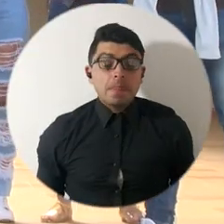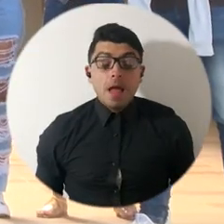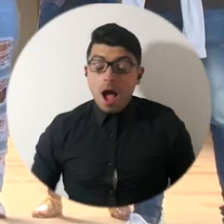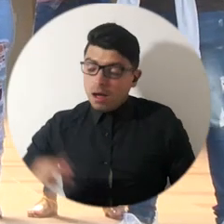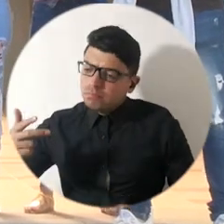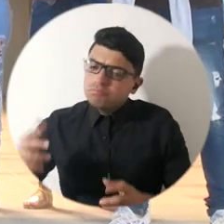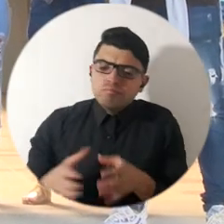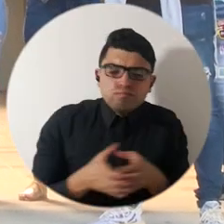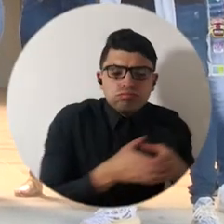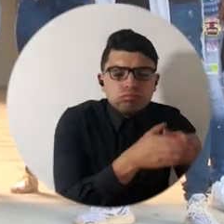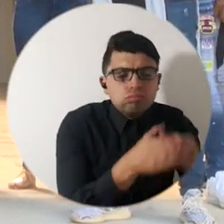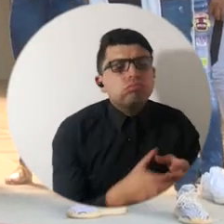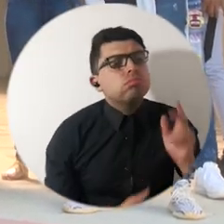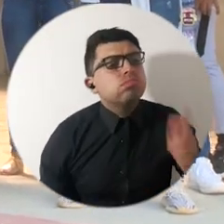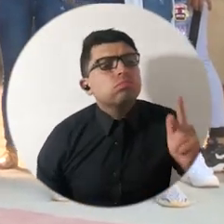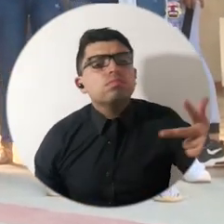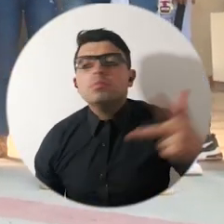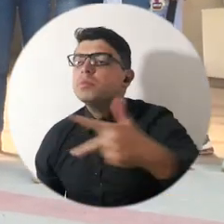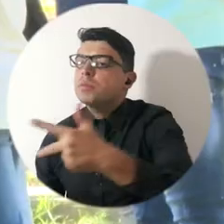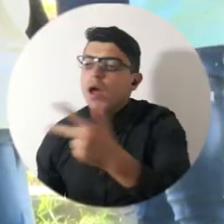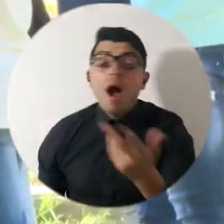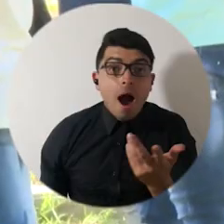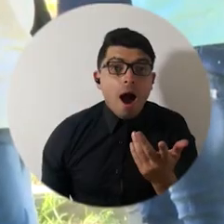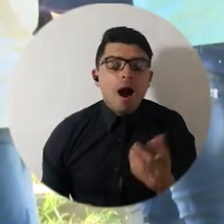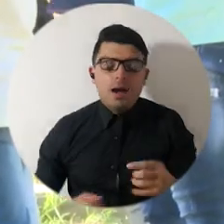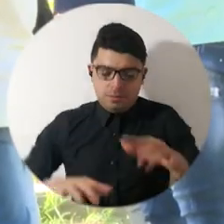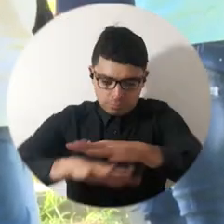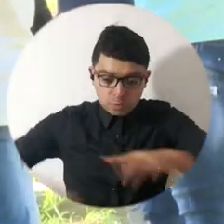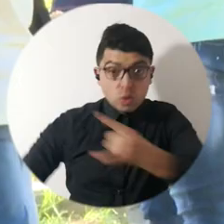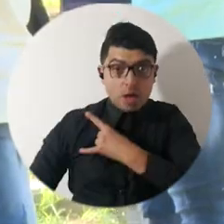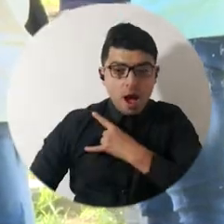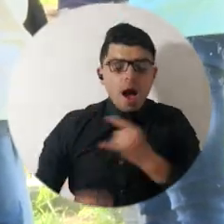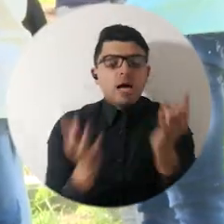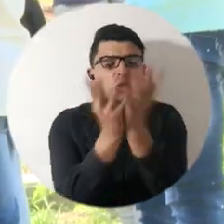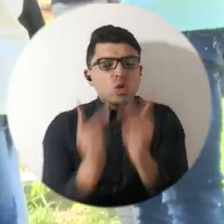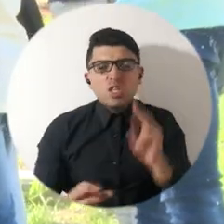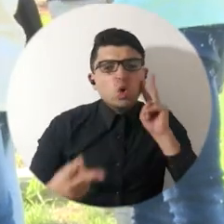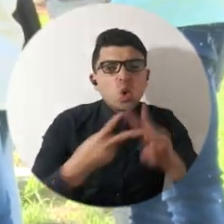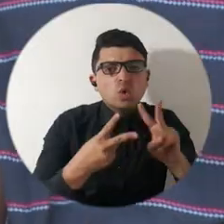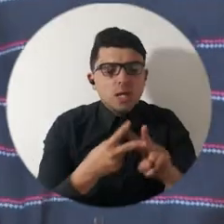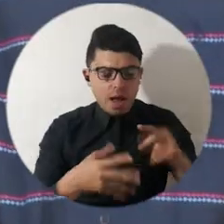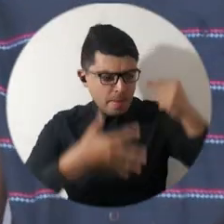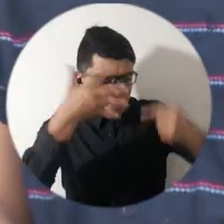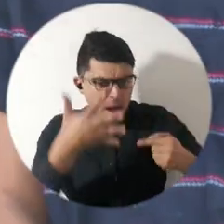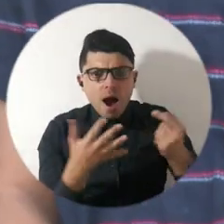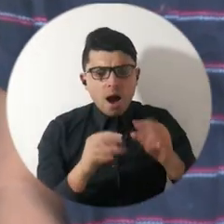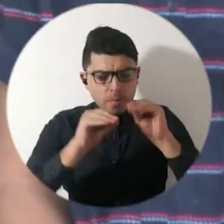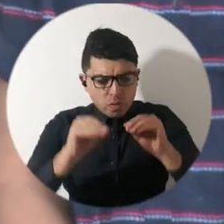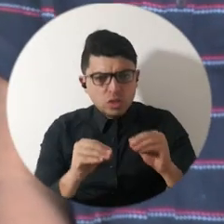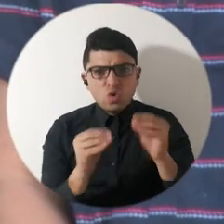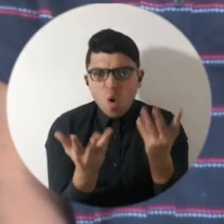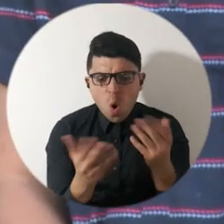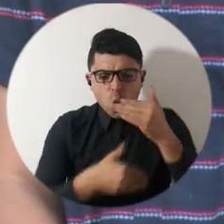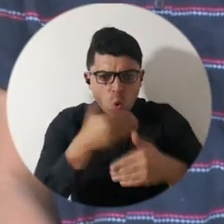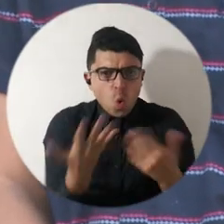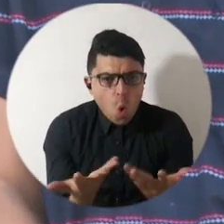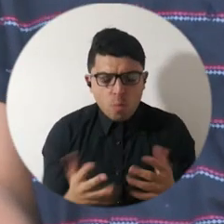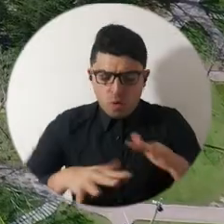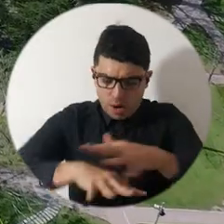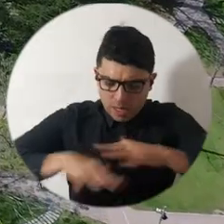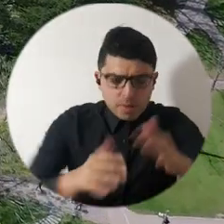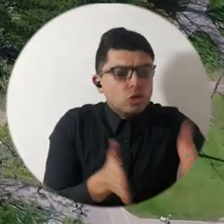El recorrido por el campus universitario se realizó para que los estudiantes conocieran los aspectos del proceso de formación, los espacios,